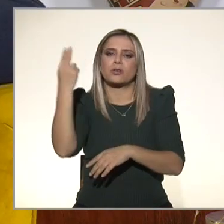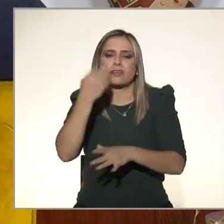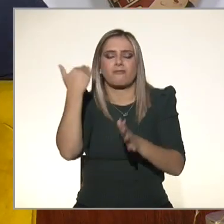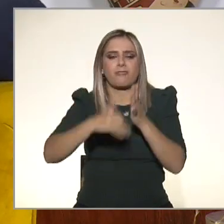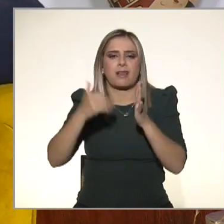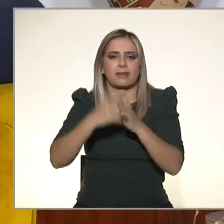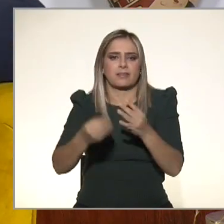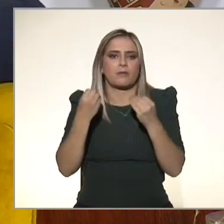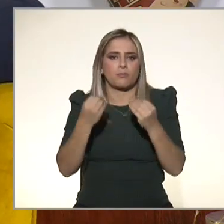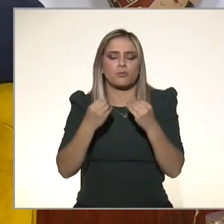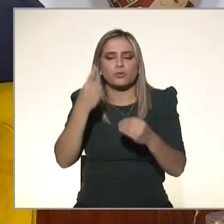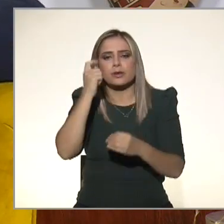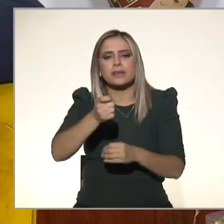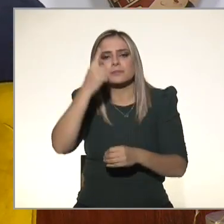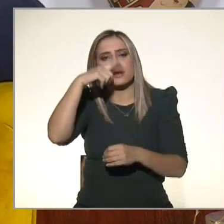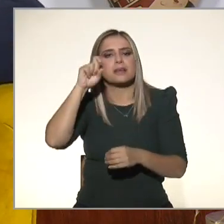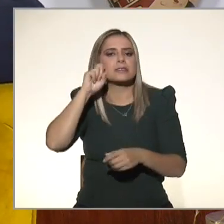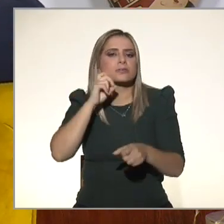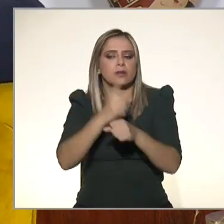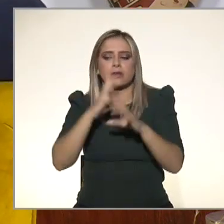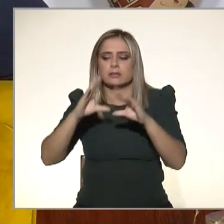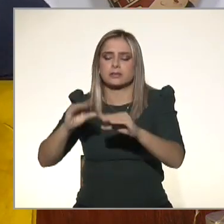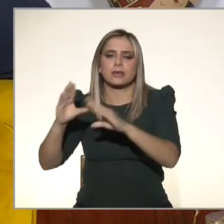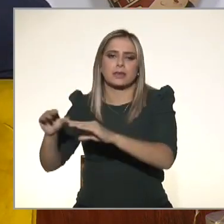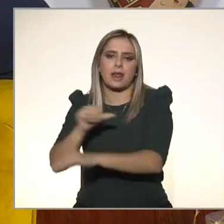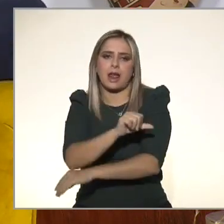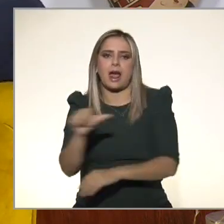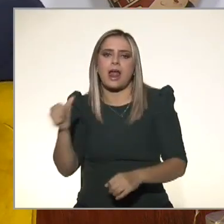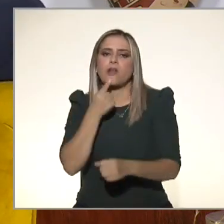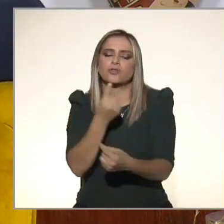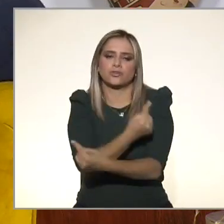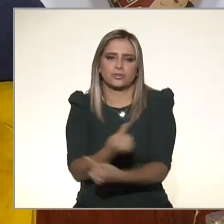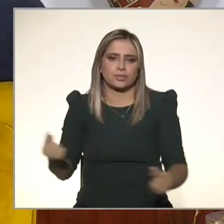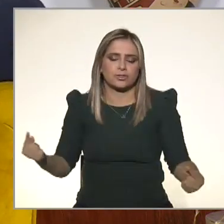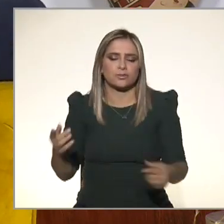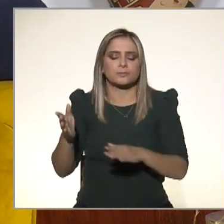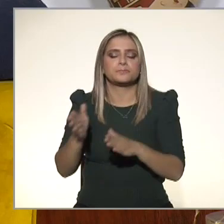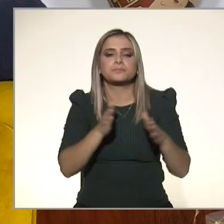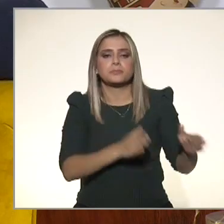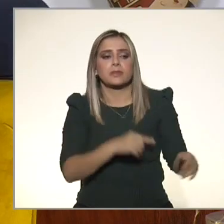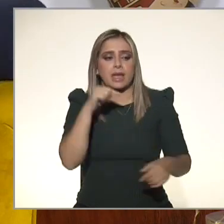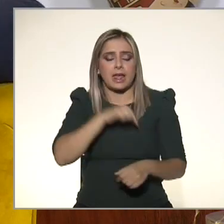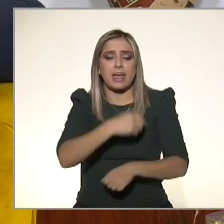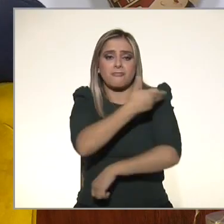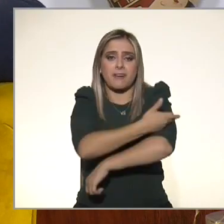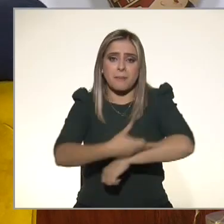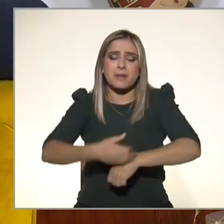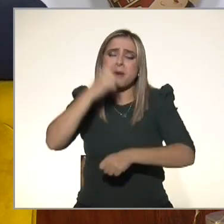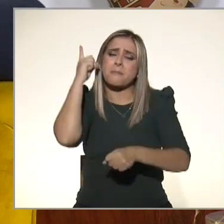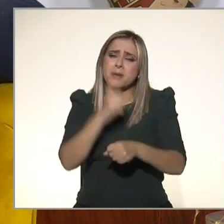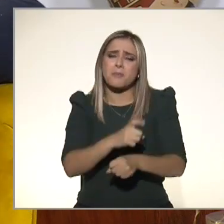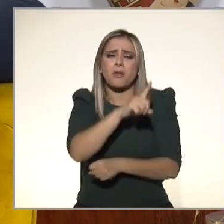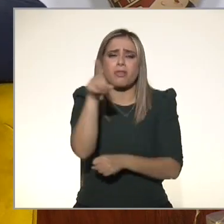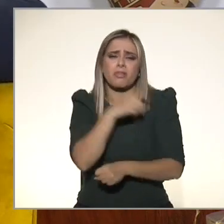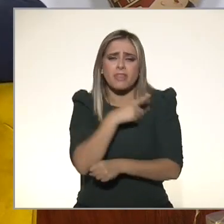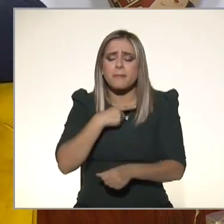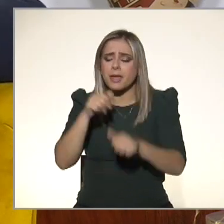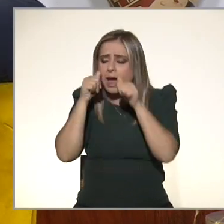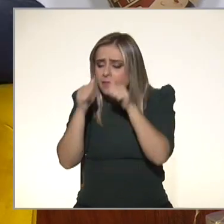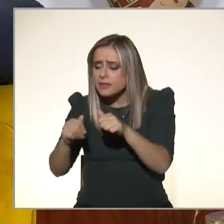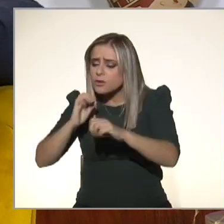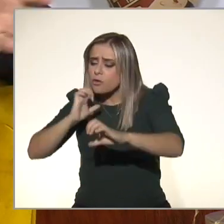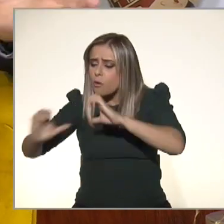trabajo. Por eso estamos platicando de esto el día de hoy aquí. Entonces, empezando por la familia, tener apertura a escuchar y tener una